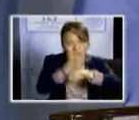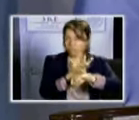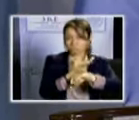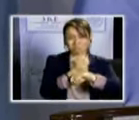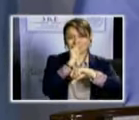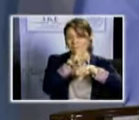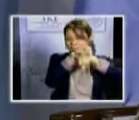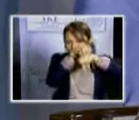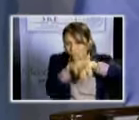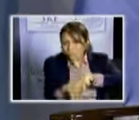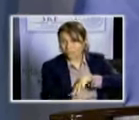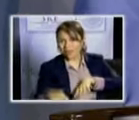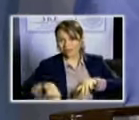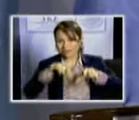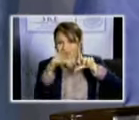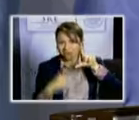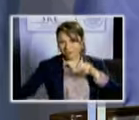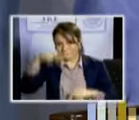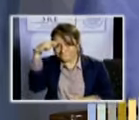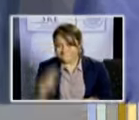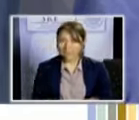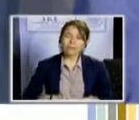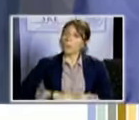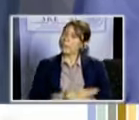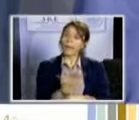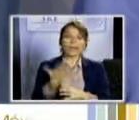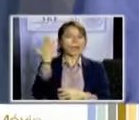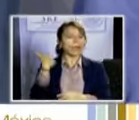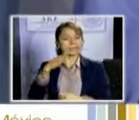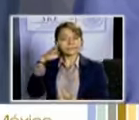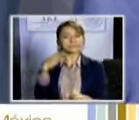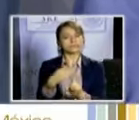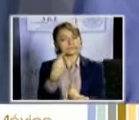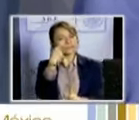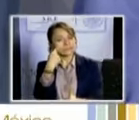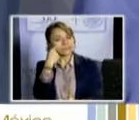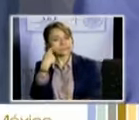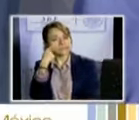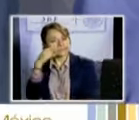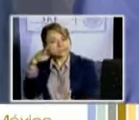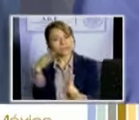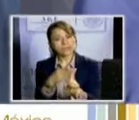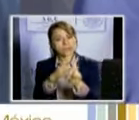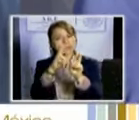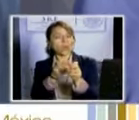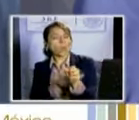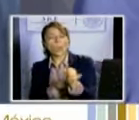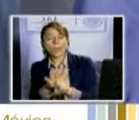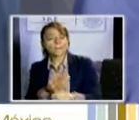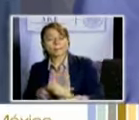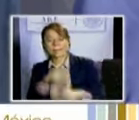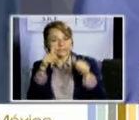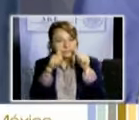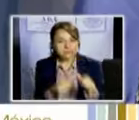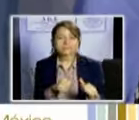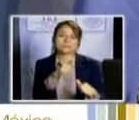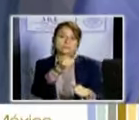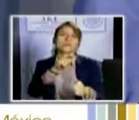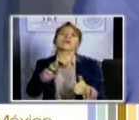bilateral estaba enfocado en el tema de la cocaína. Entonces, si la cocaína no es esta amenaza contundente,